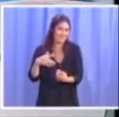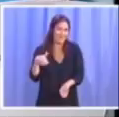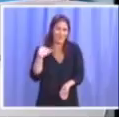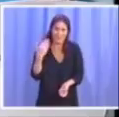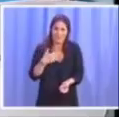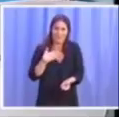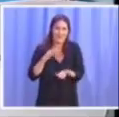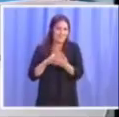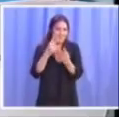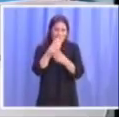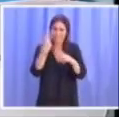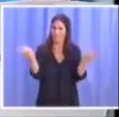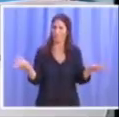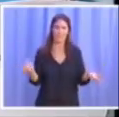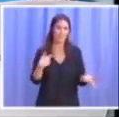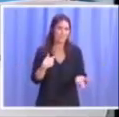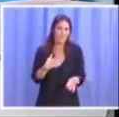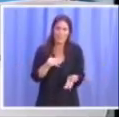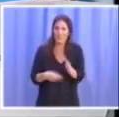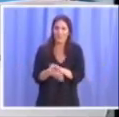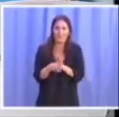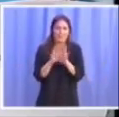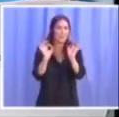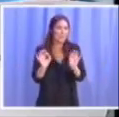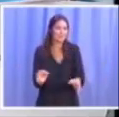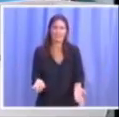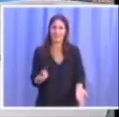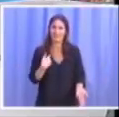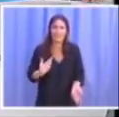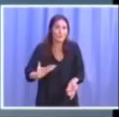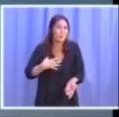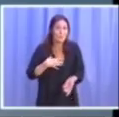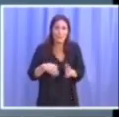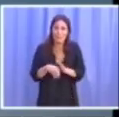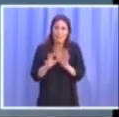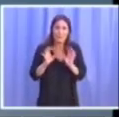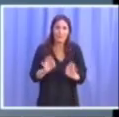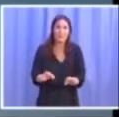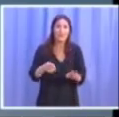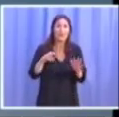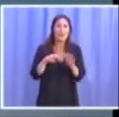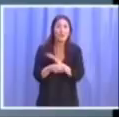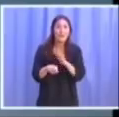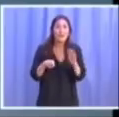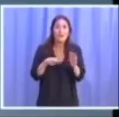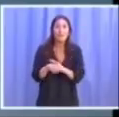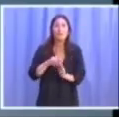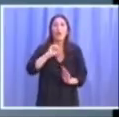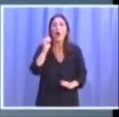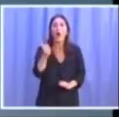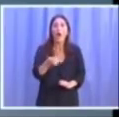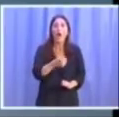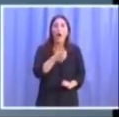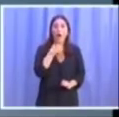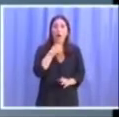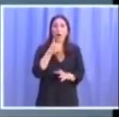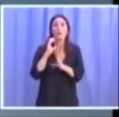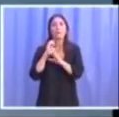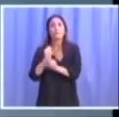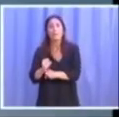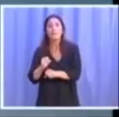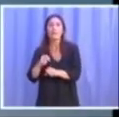público. Esto no puede continuar así. No puede continuar así. Los recursos se siguen yendo por causa de la